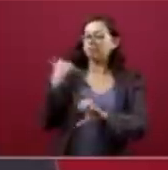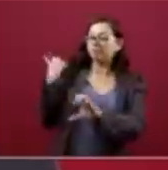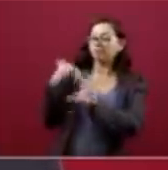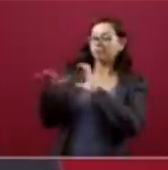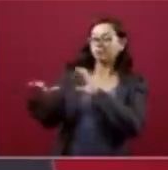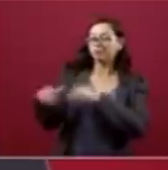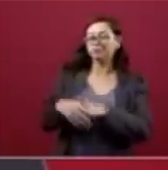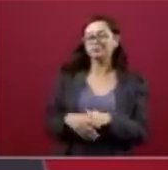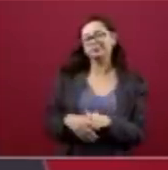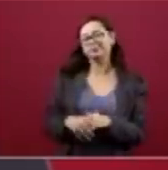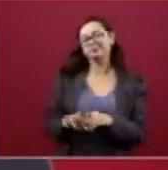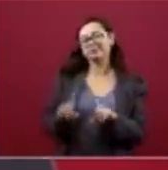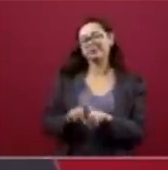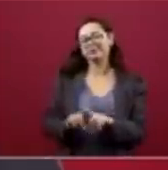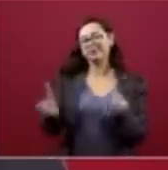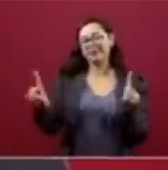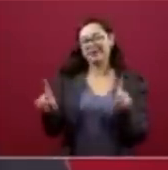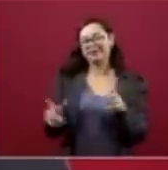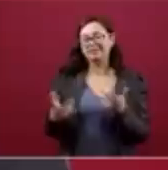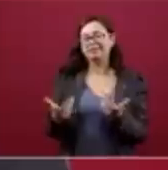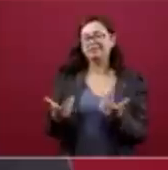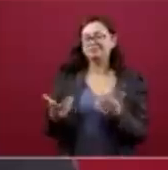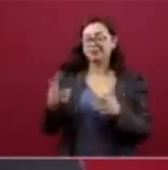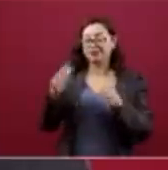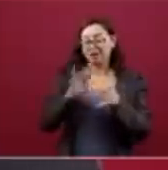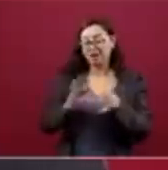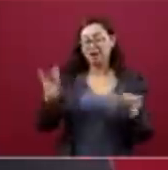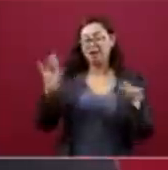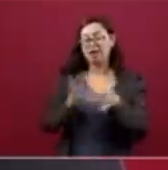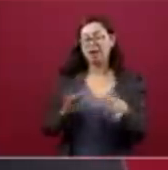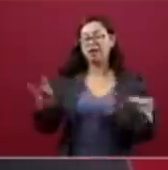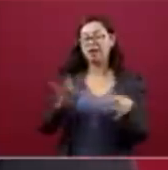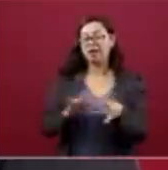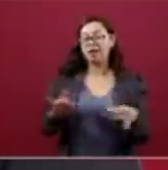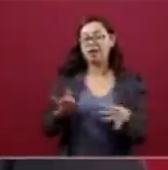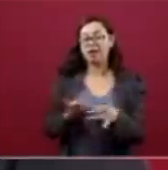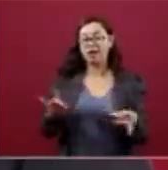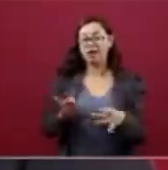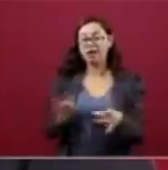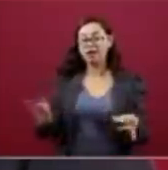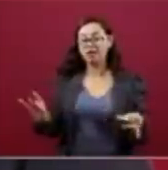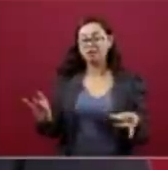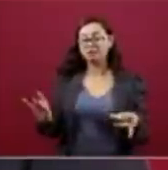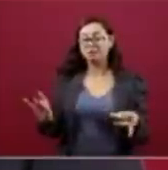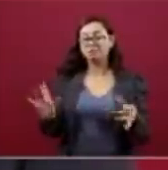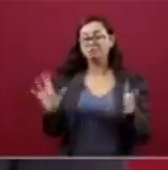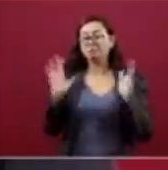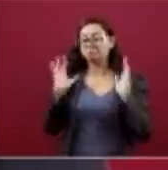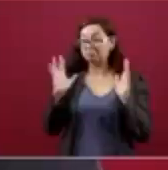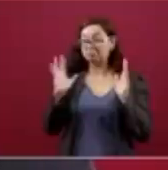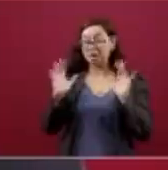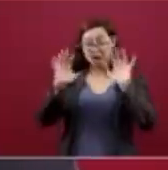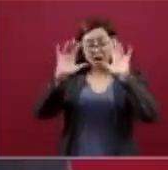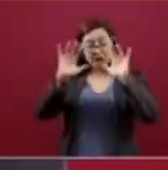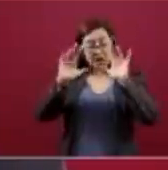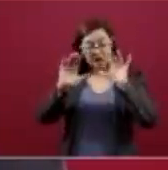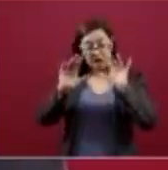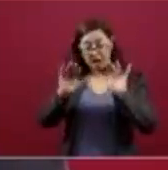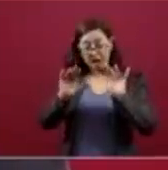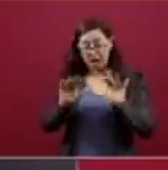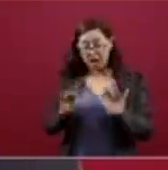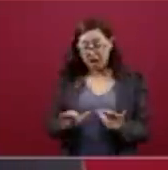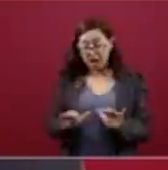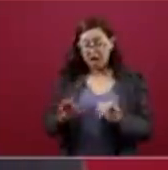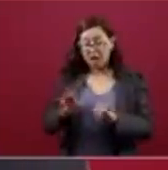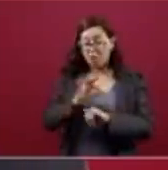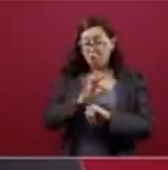Le escribe, le da una serie de consideraciones, pero le dice, si al final de todo esto, le